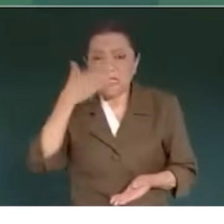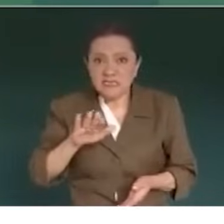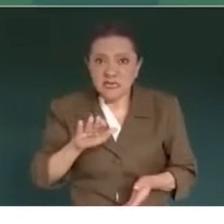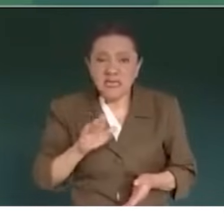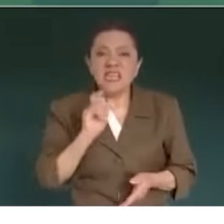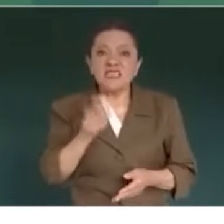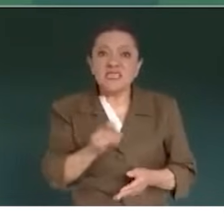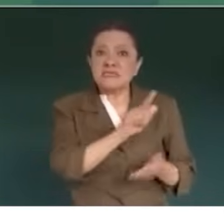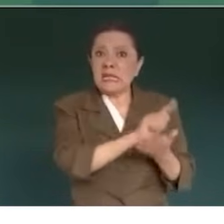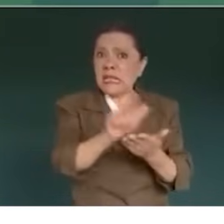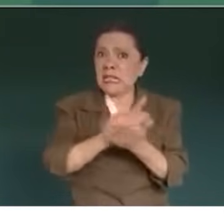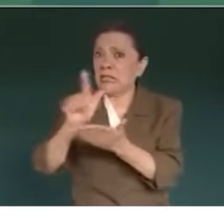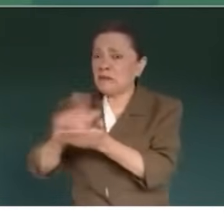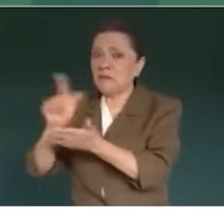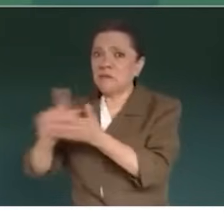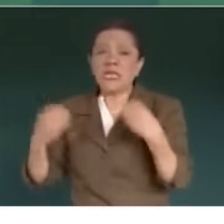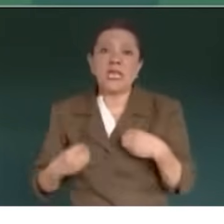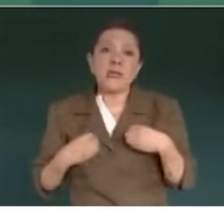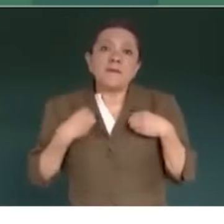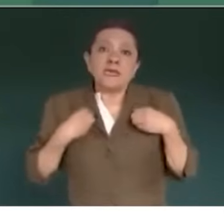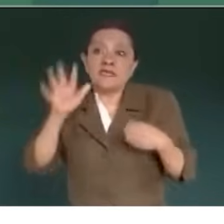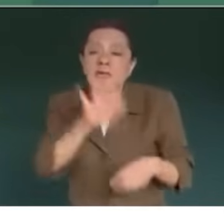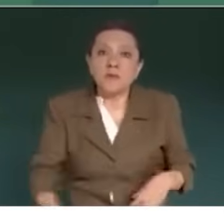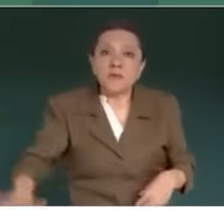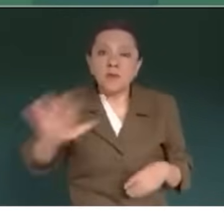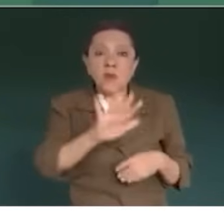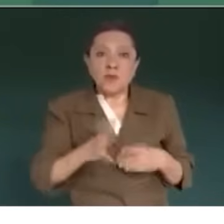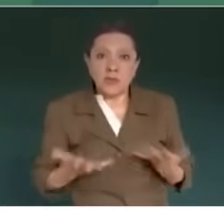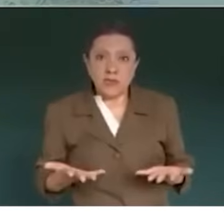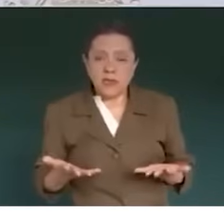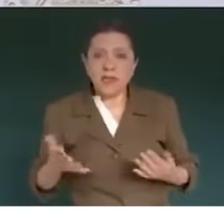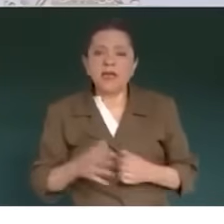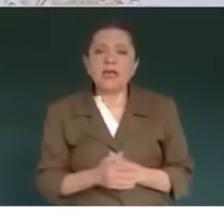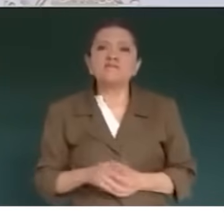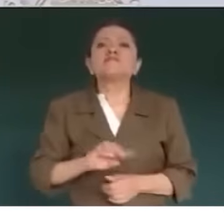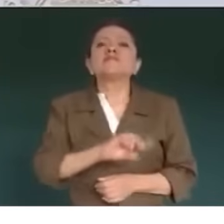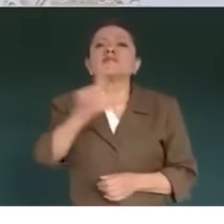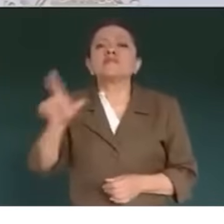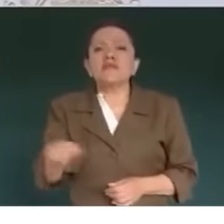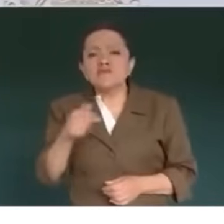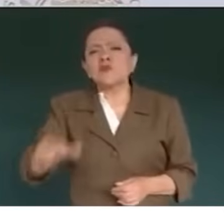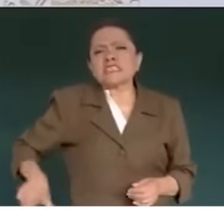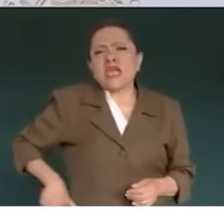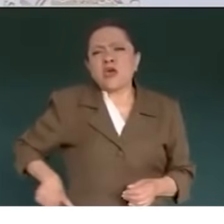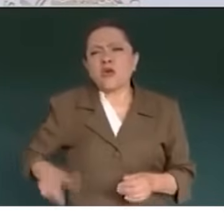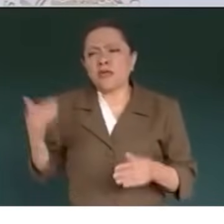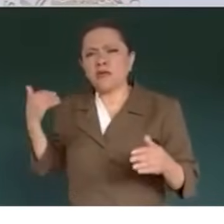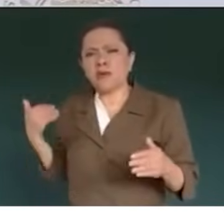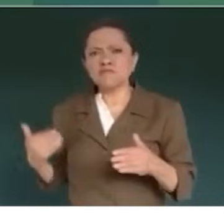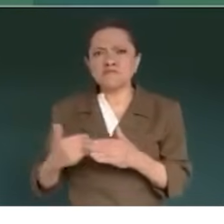purificar la vida pública luego de gobiernos corruptos.